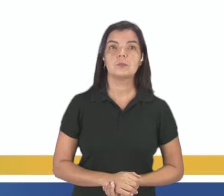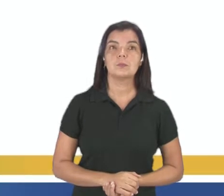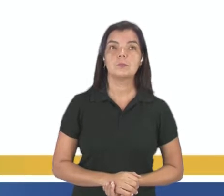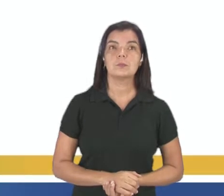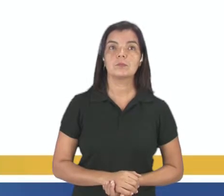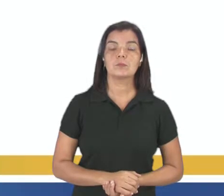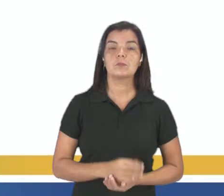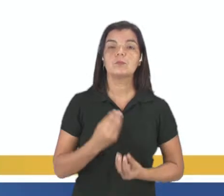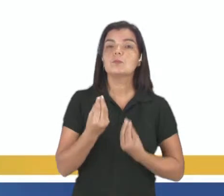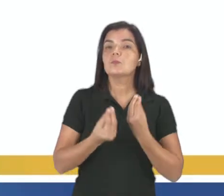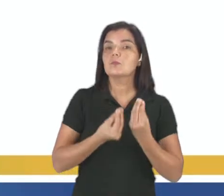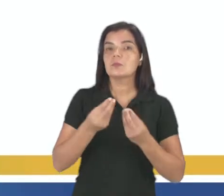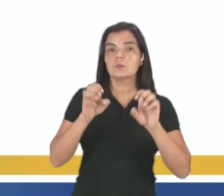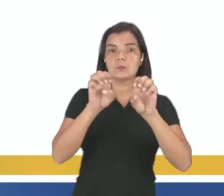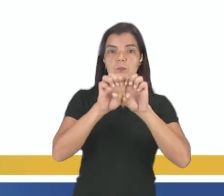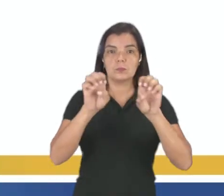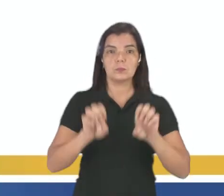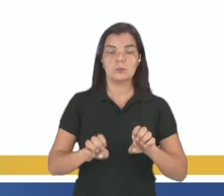La estructura.